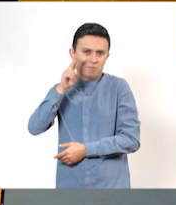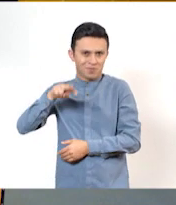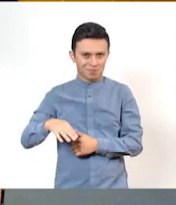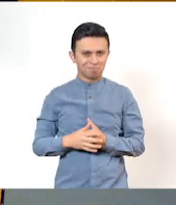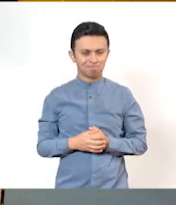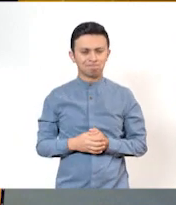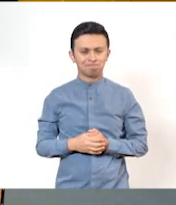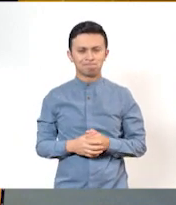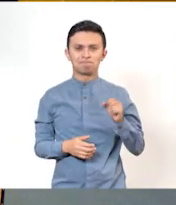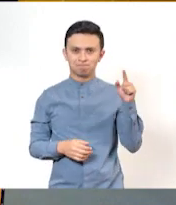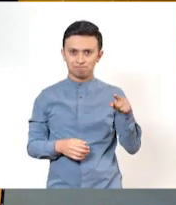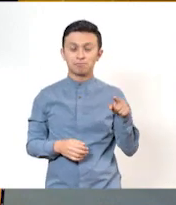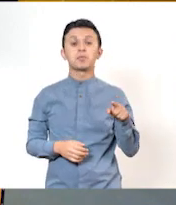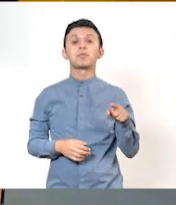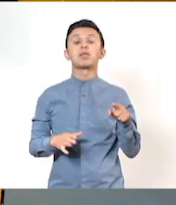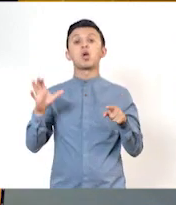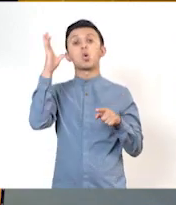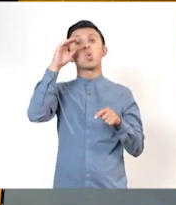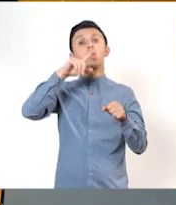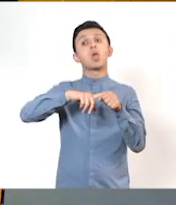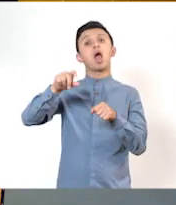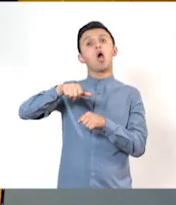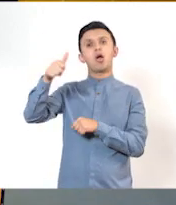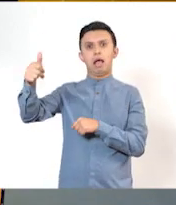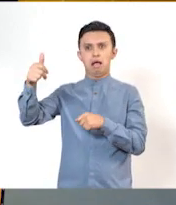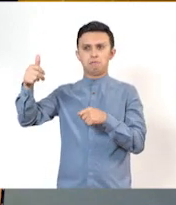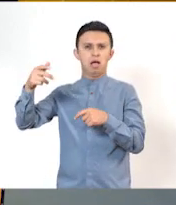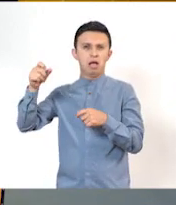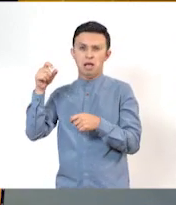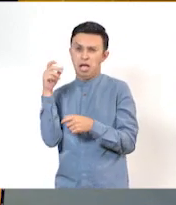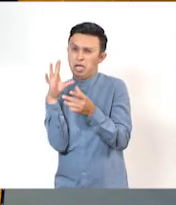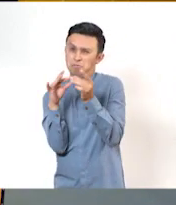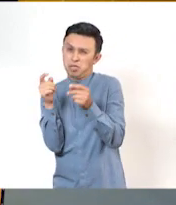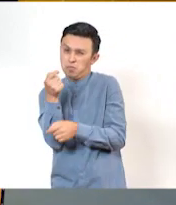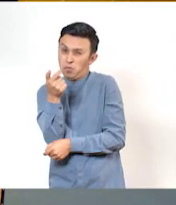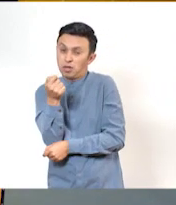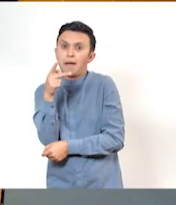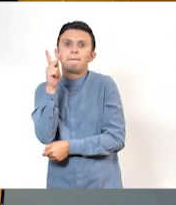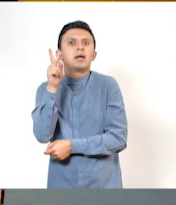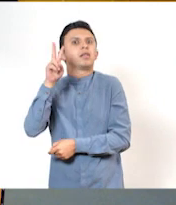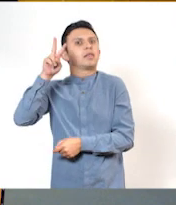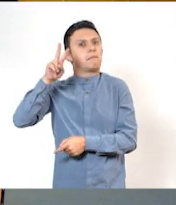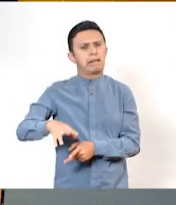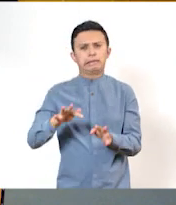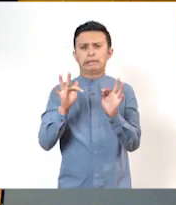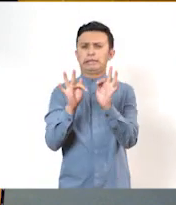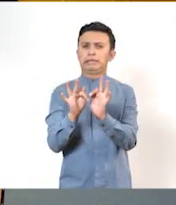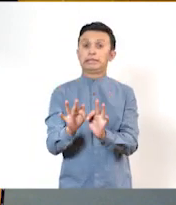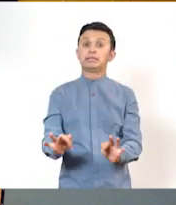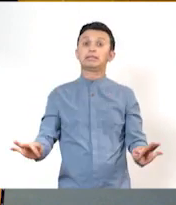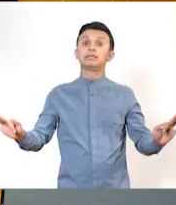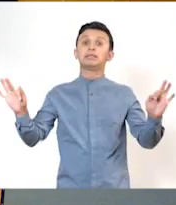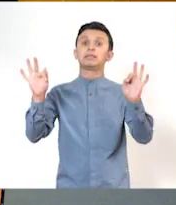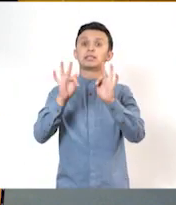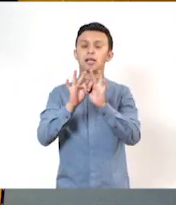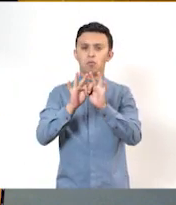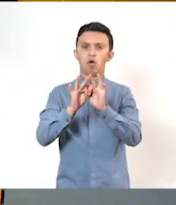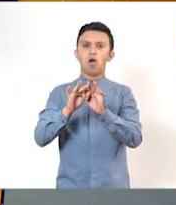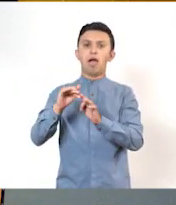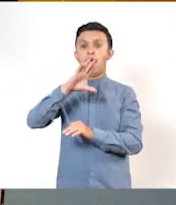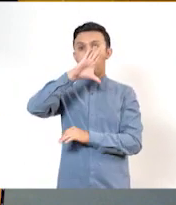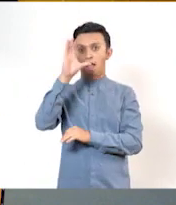supuesto. Otra cultura de la que muy poco se ha hablado realmente, pero que es muy importante, es